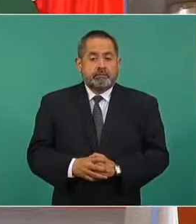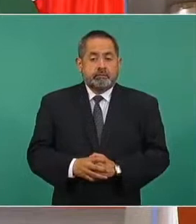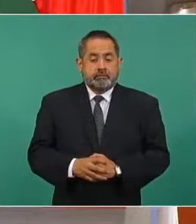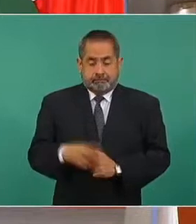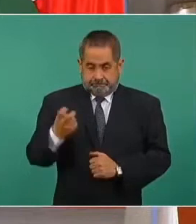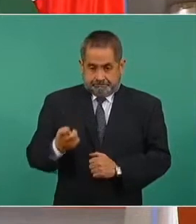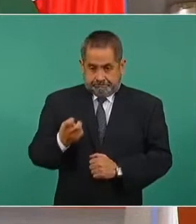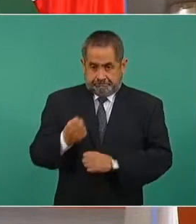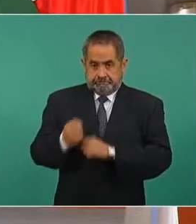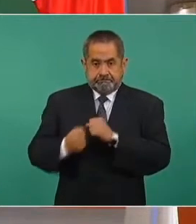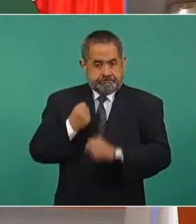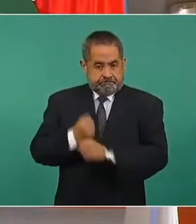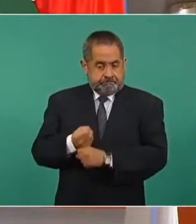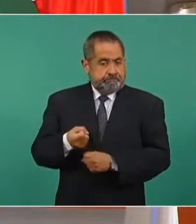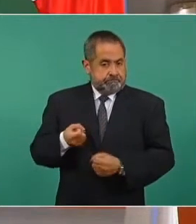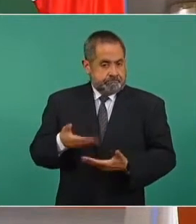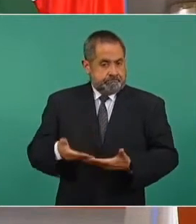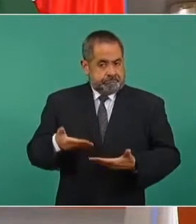este año,